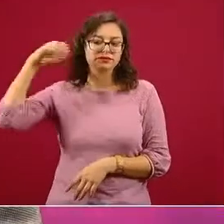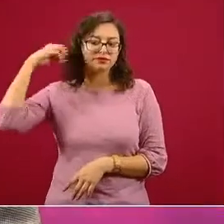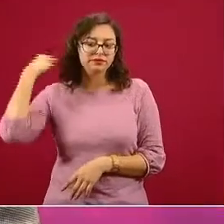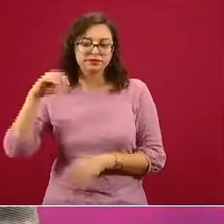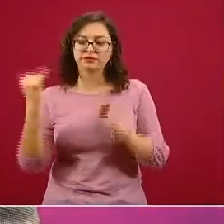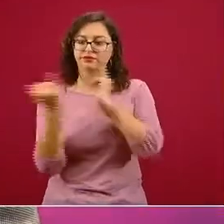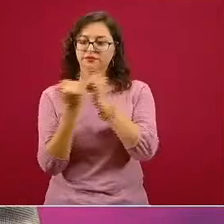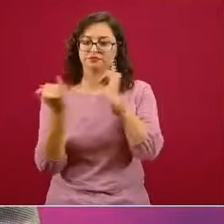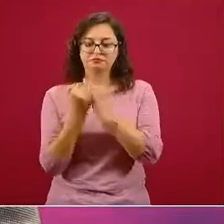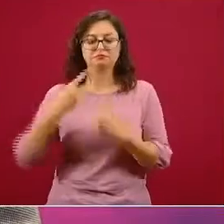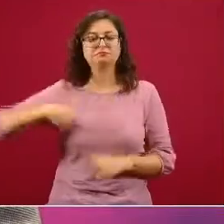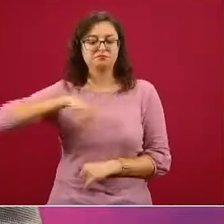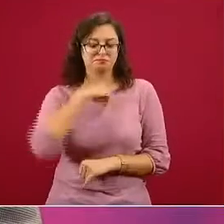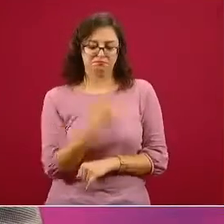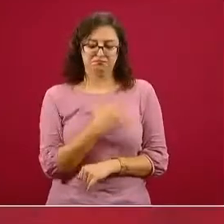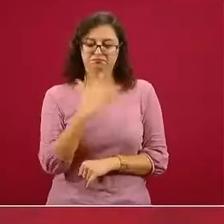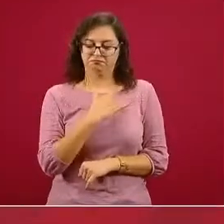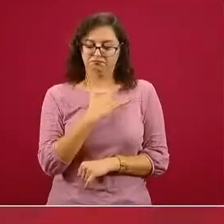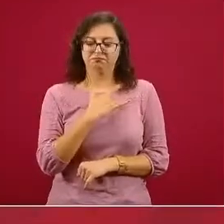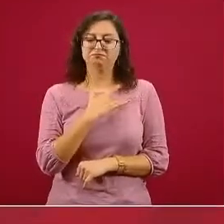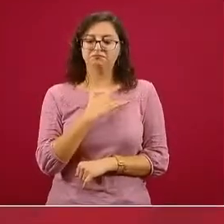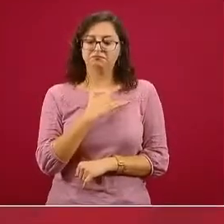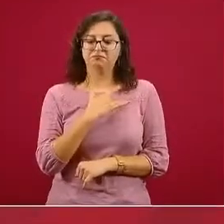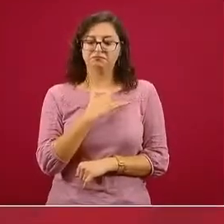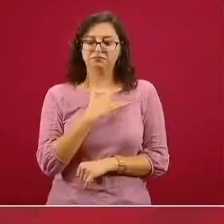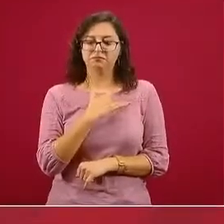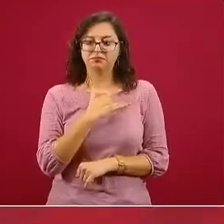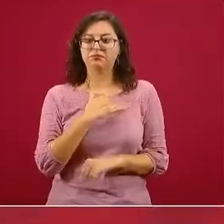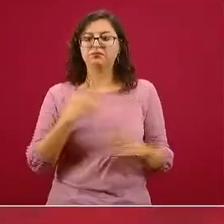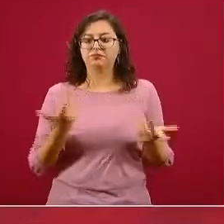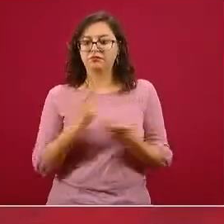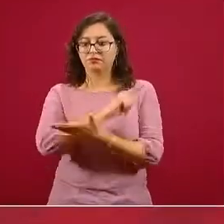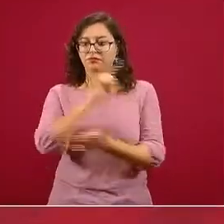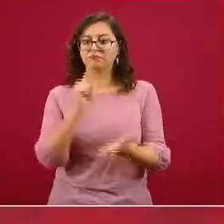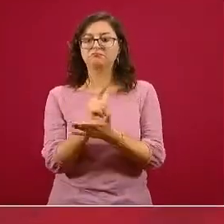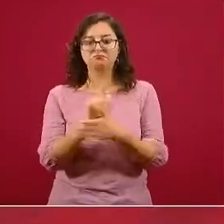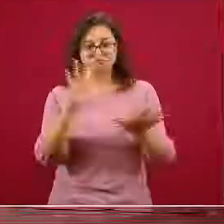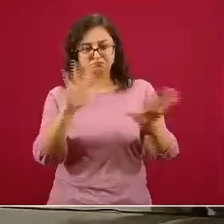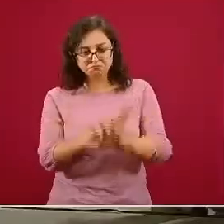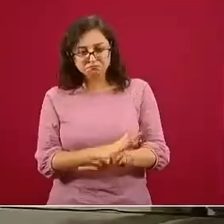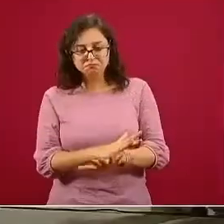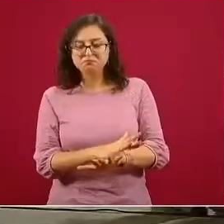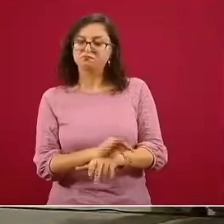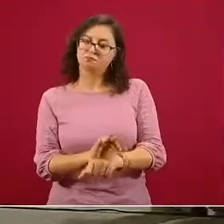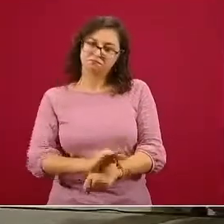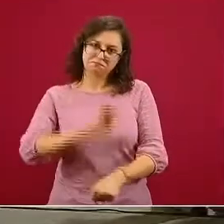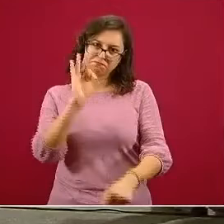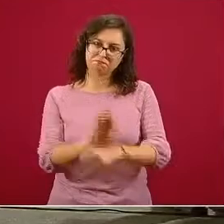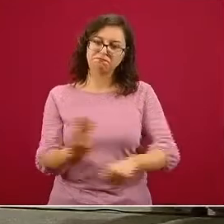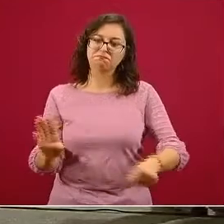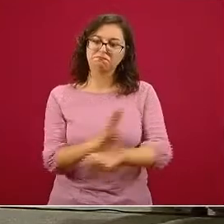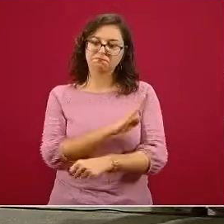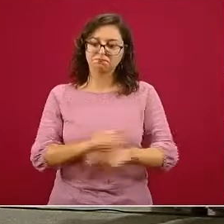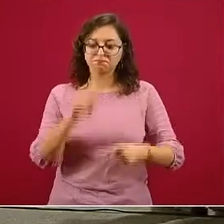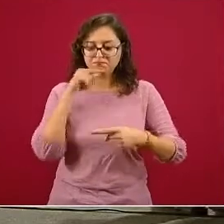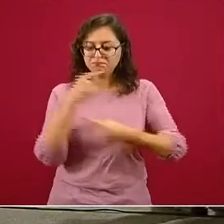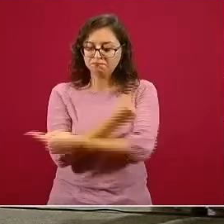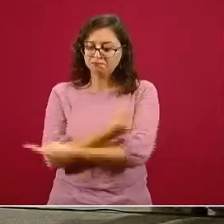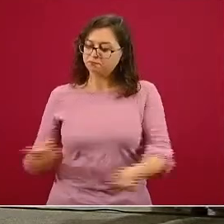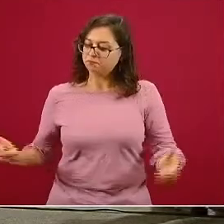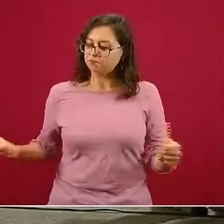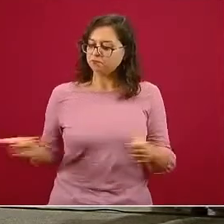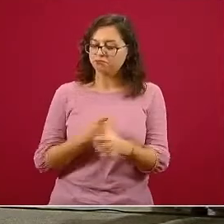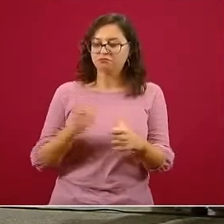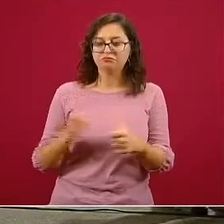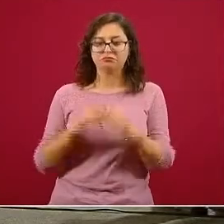Oaxaca, consideramos que esta modificación de ley va a ser favorable para el interés superior de la infancia